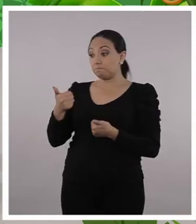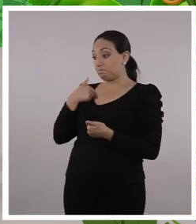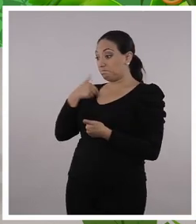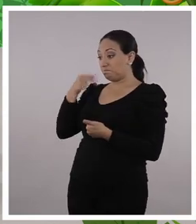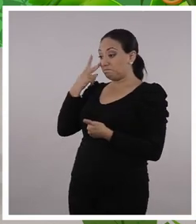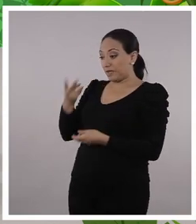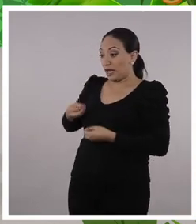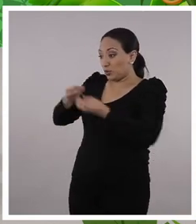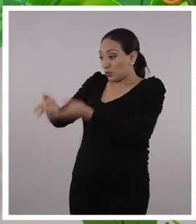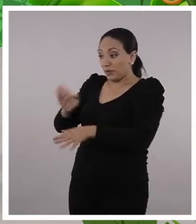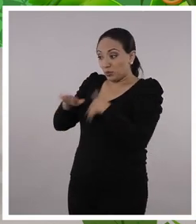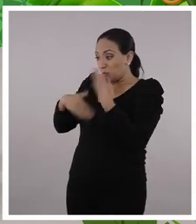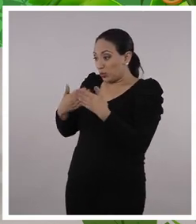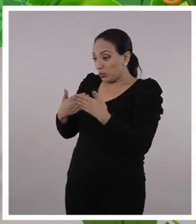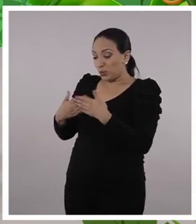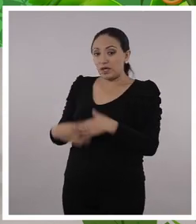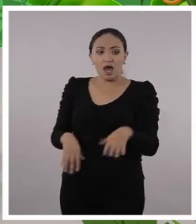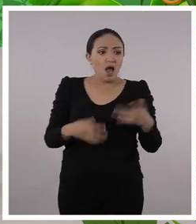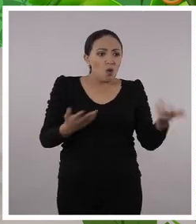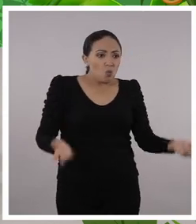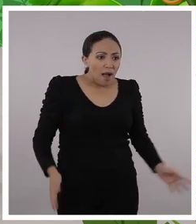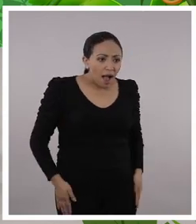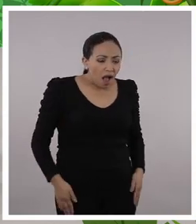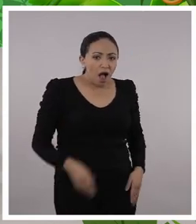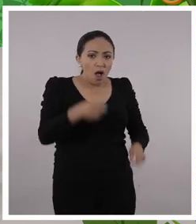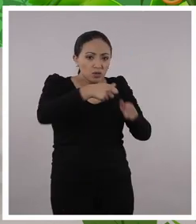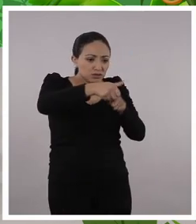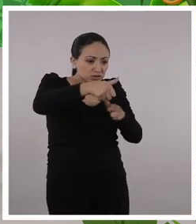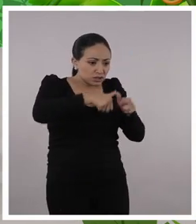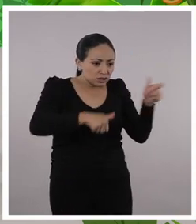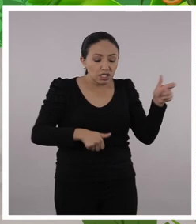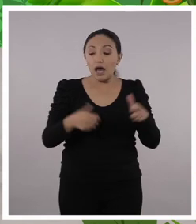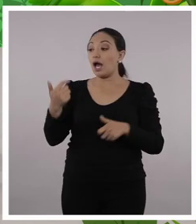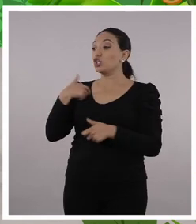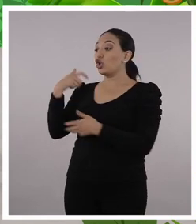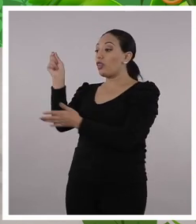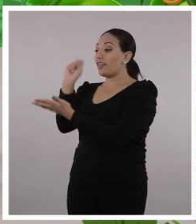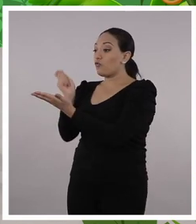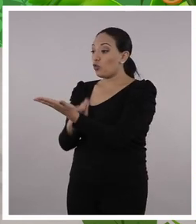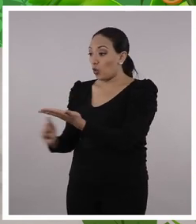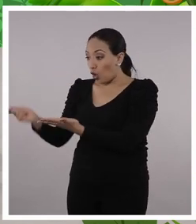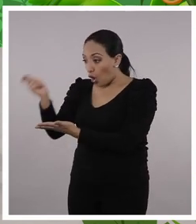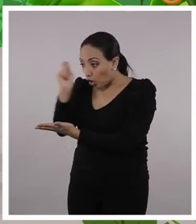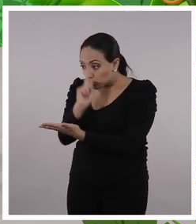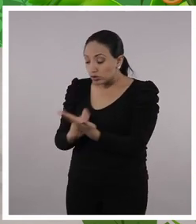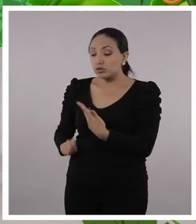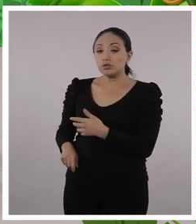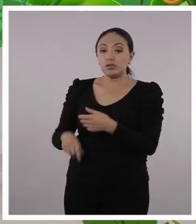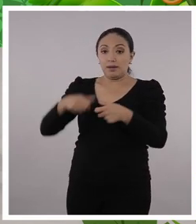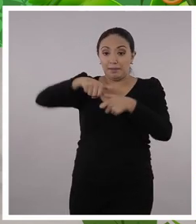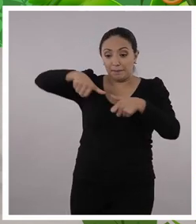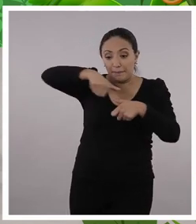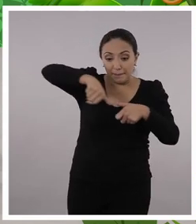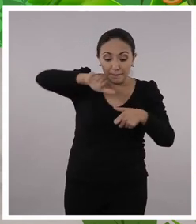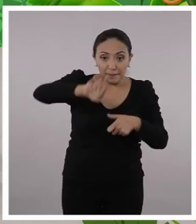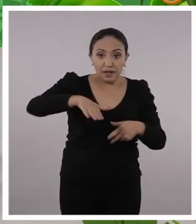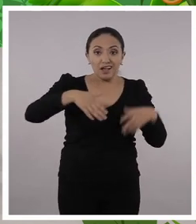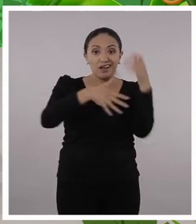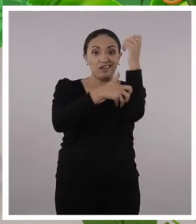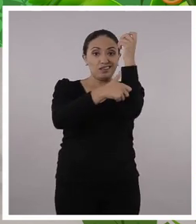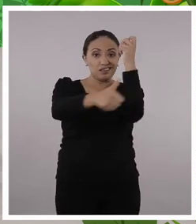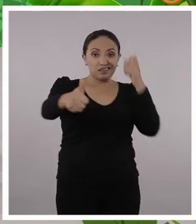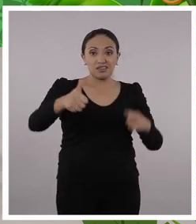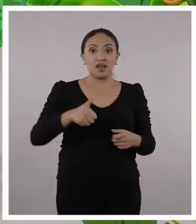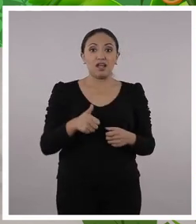lo que conseguí. ¡Wow! Unas cintas. Uh-huh. Dibujé unas hojas en papel reciclado. Un masking.